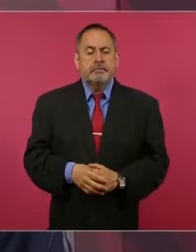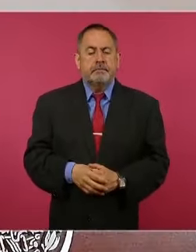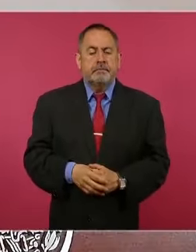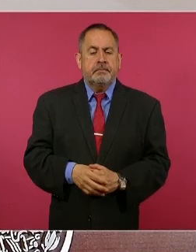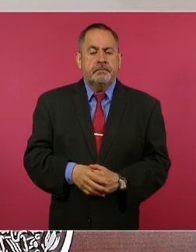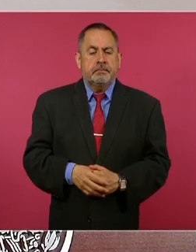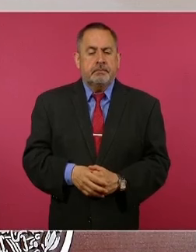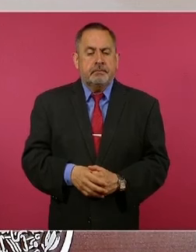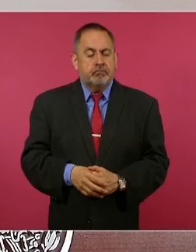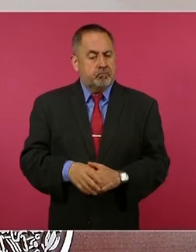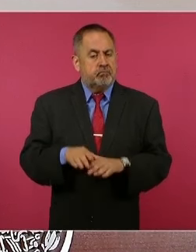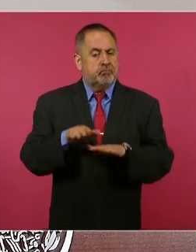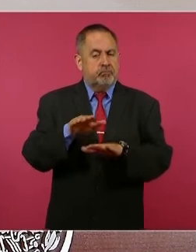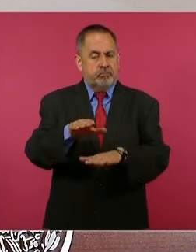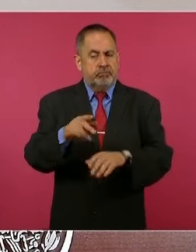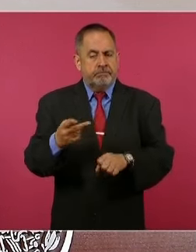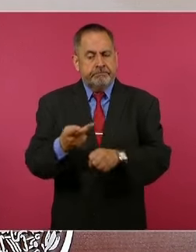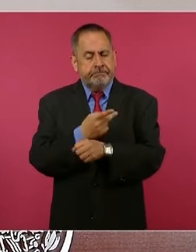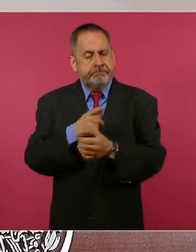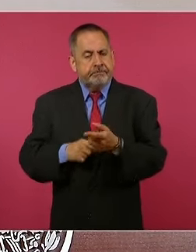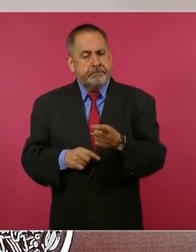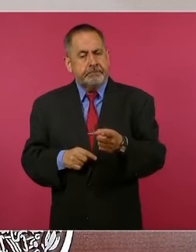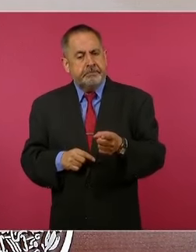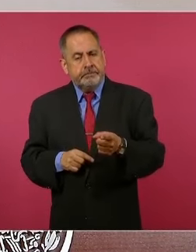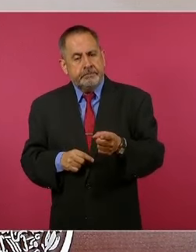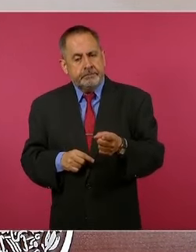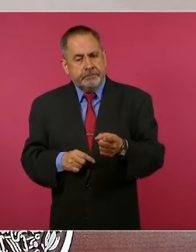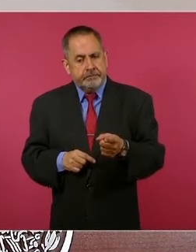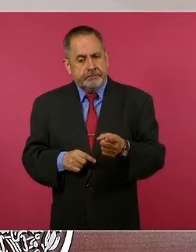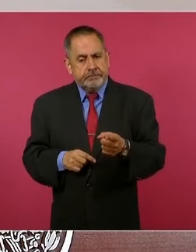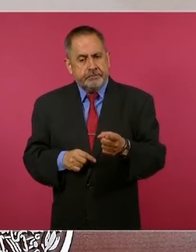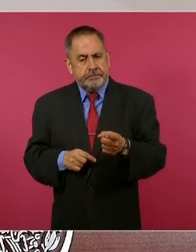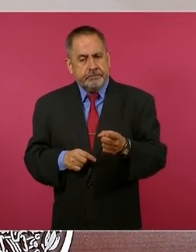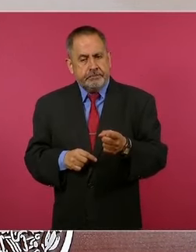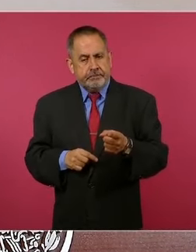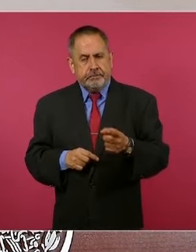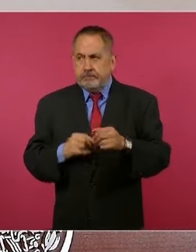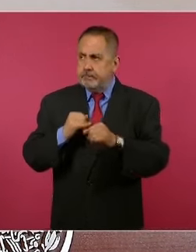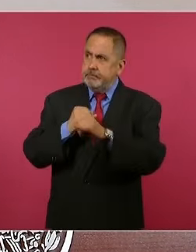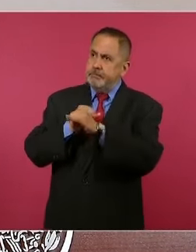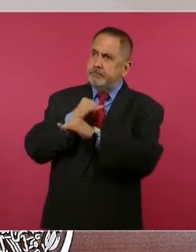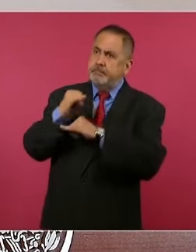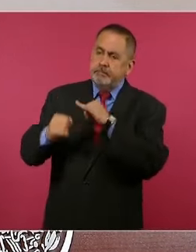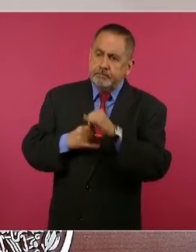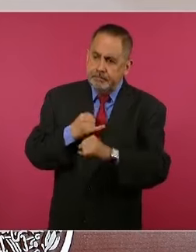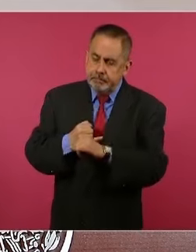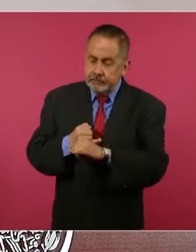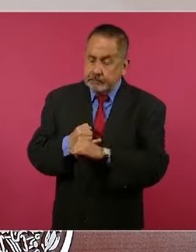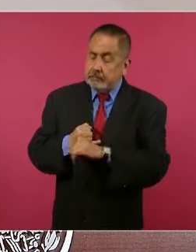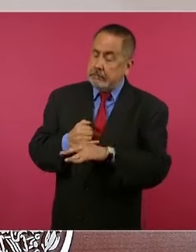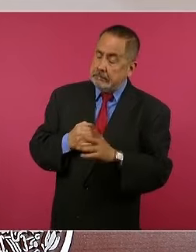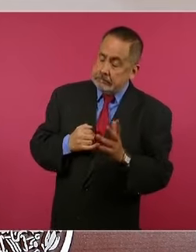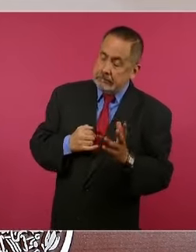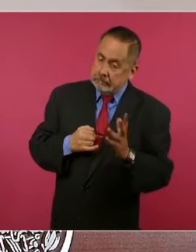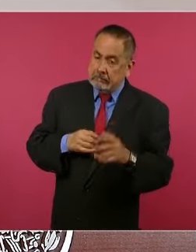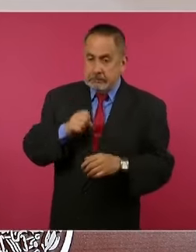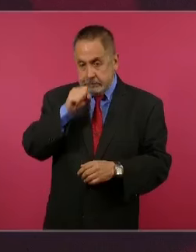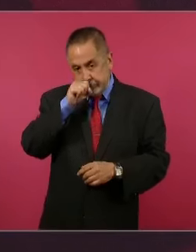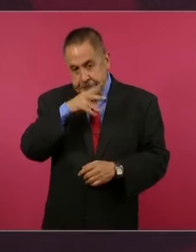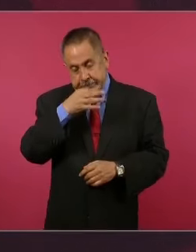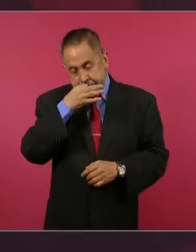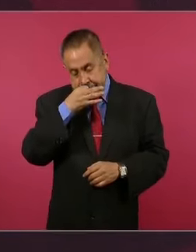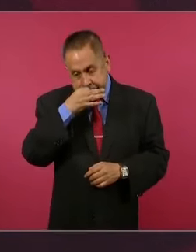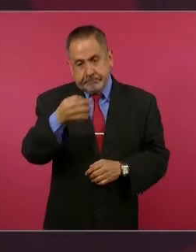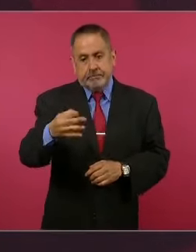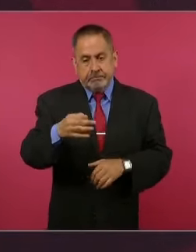de la situación internacional También aprovecho para enviar